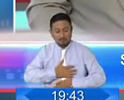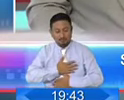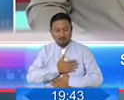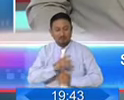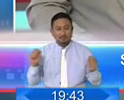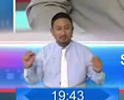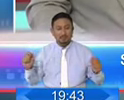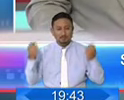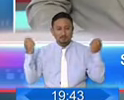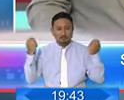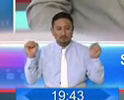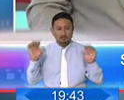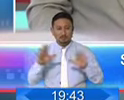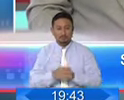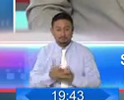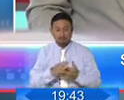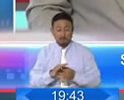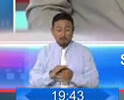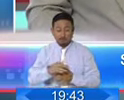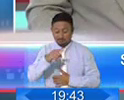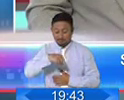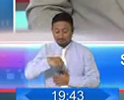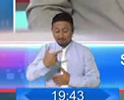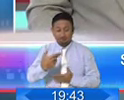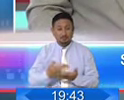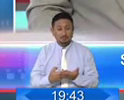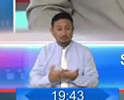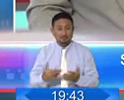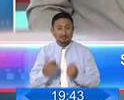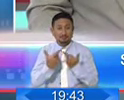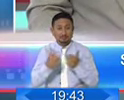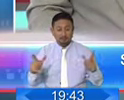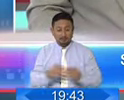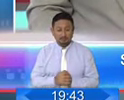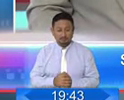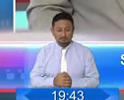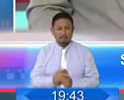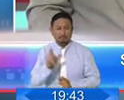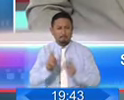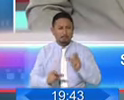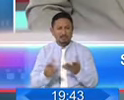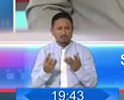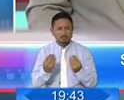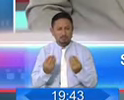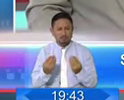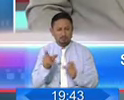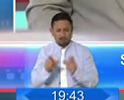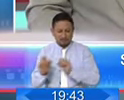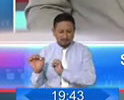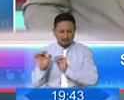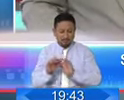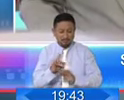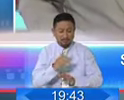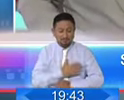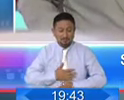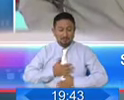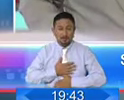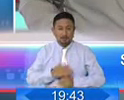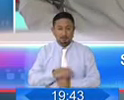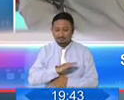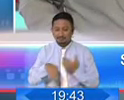esta Fiesta de la Luz. Compañeros, así es como se está llevando a cabo la velada libertaria. Hay una gran cantidad de gente que está disfrutando